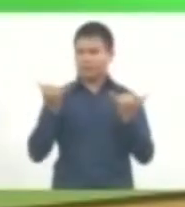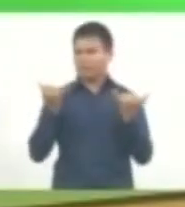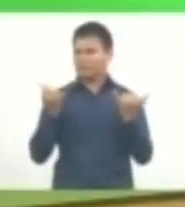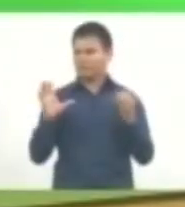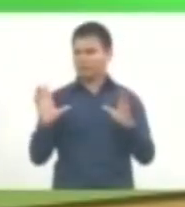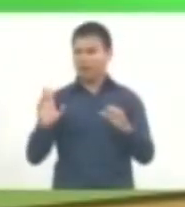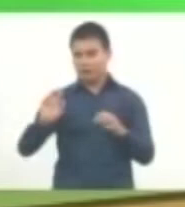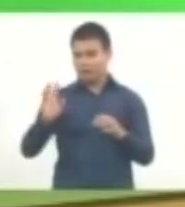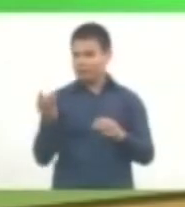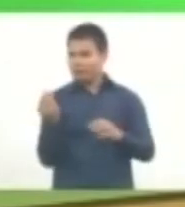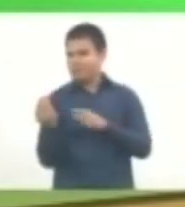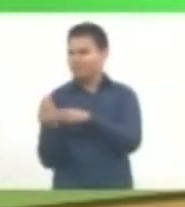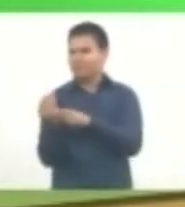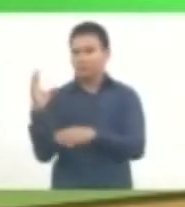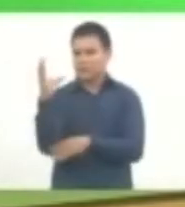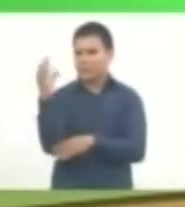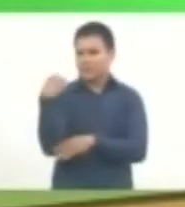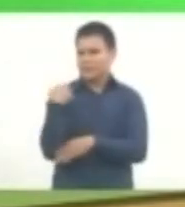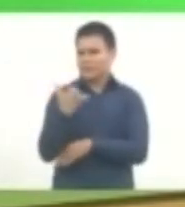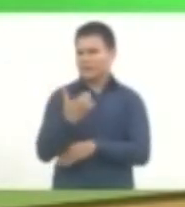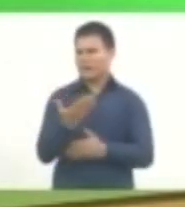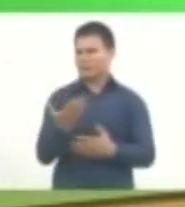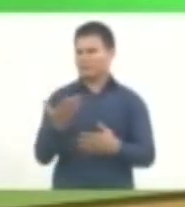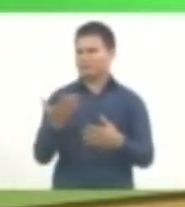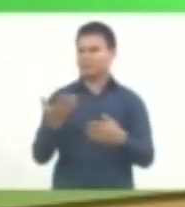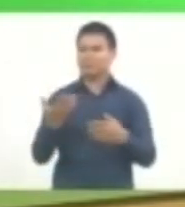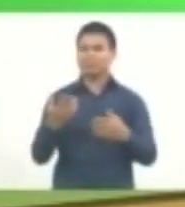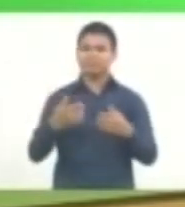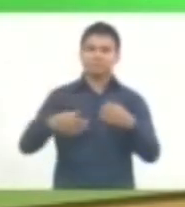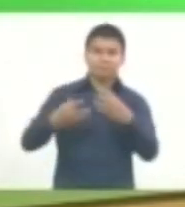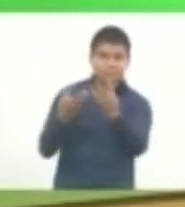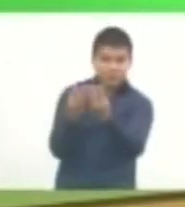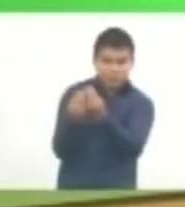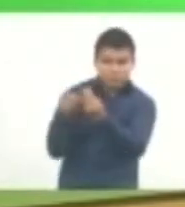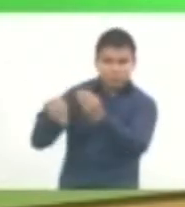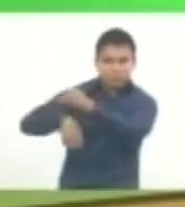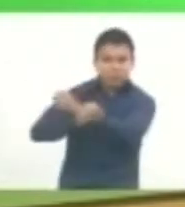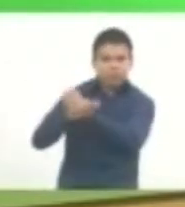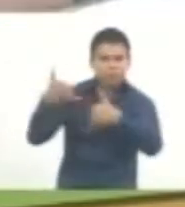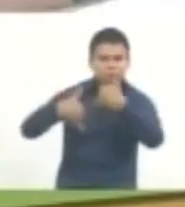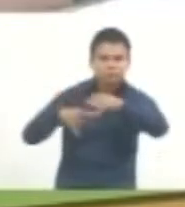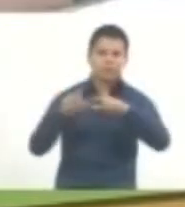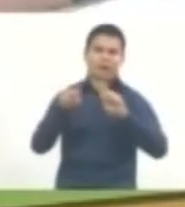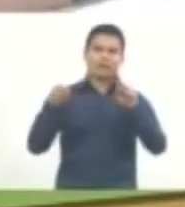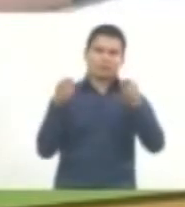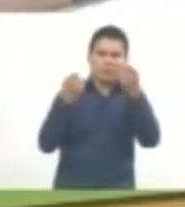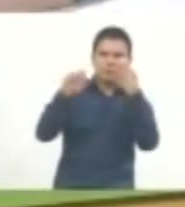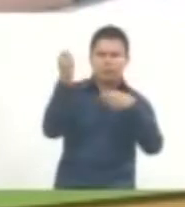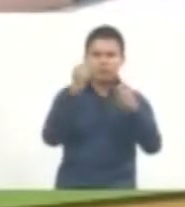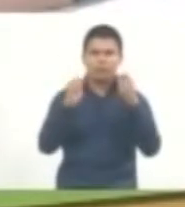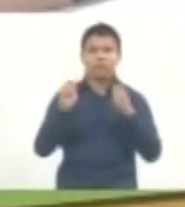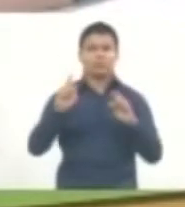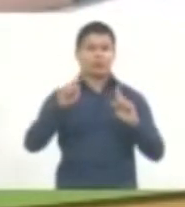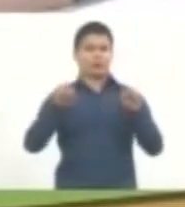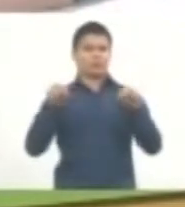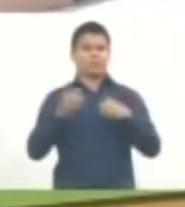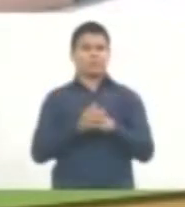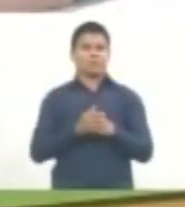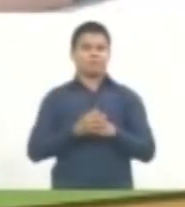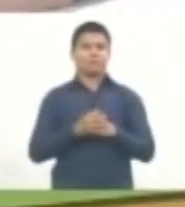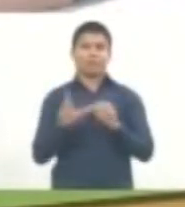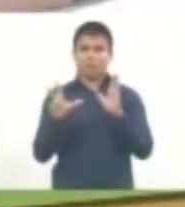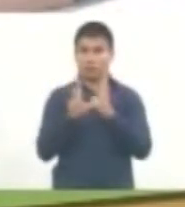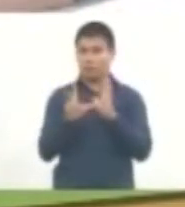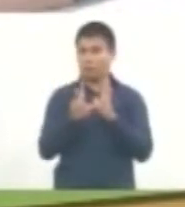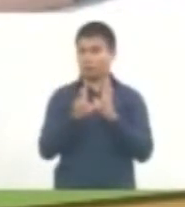Colombia, aunque para este encuentro con la Selección de Bolivia en el Estadio Metropolitano, los vendedores reportan una baja en sus ventas y los hoteles